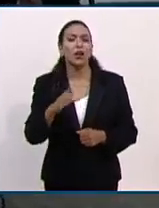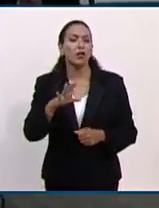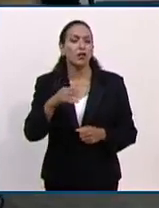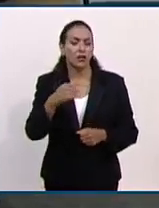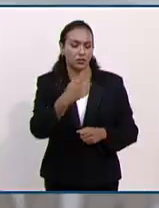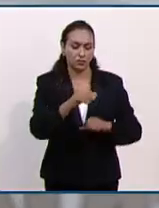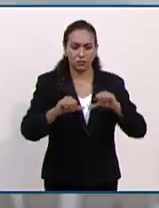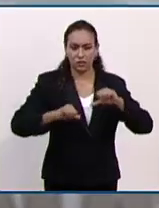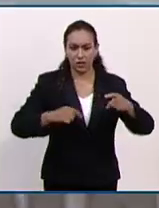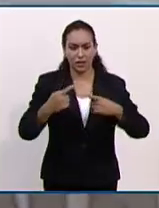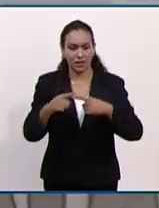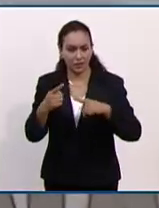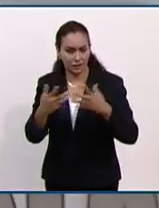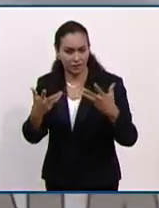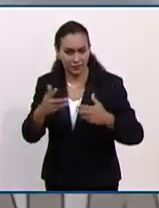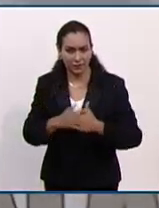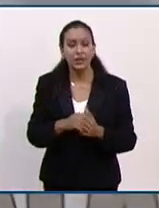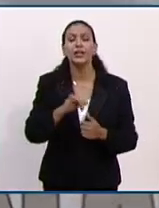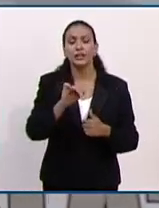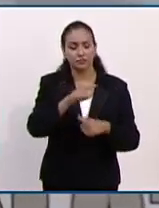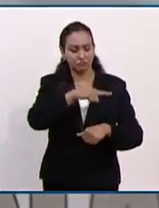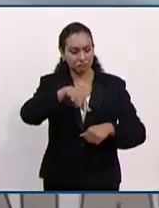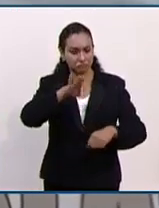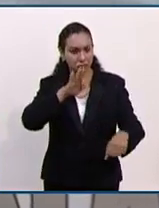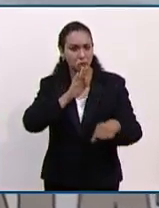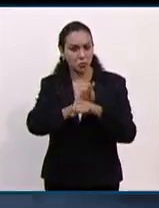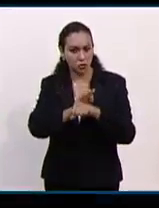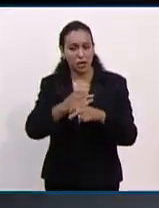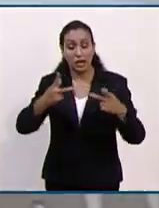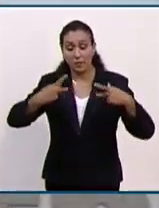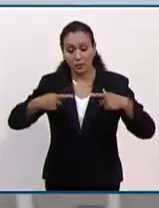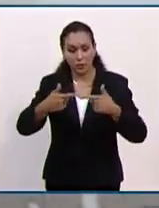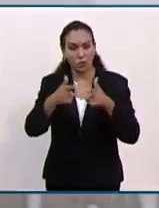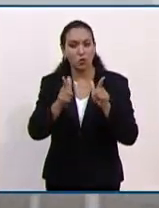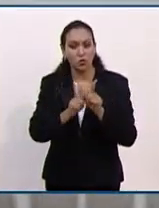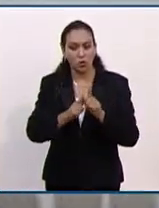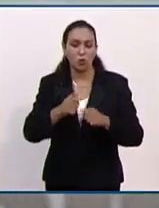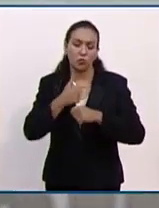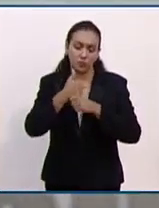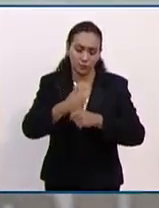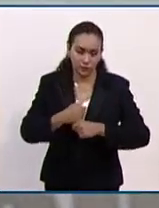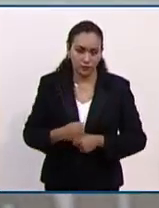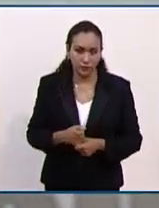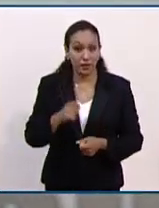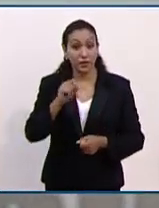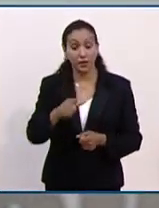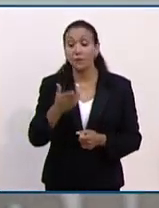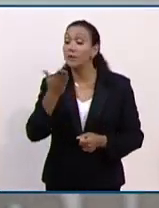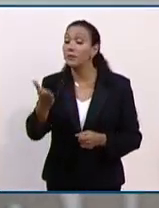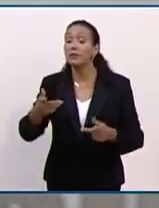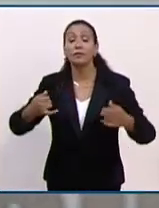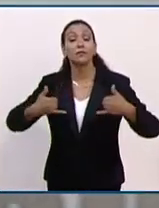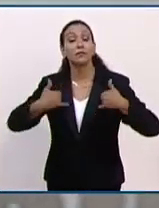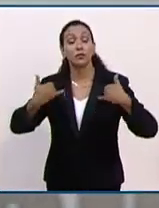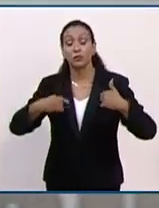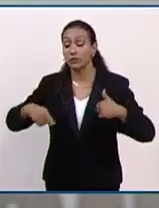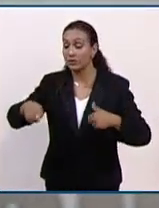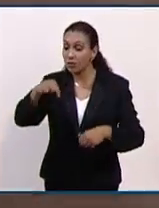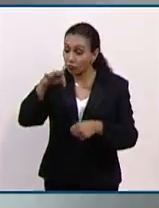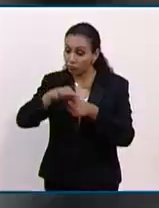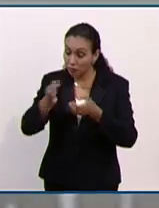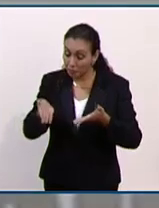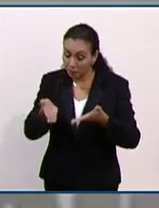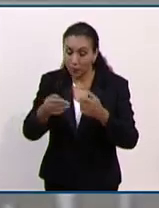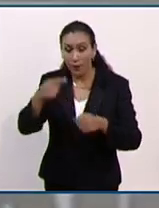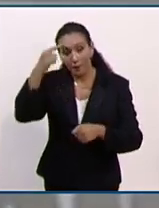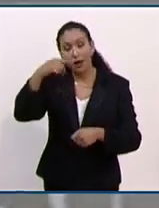acciones afirmativas se han protegido los derechos de sectores vulnerables, al tiempo que llamó a los jóvenes a ejercer su derecho al